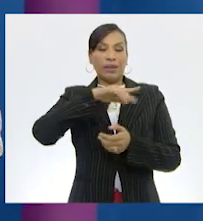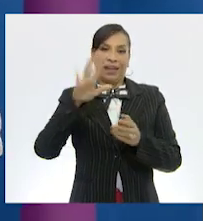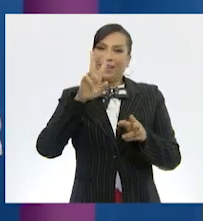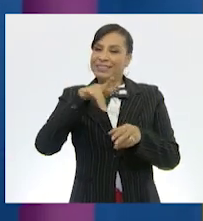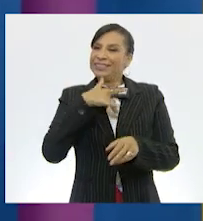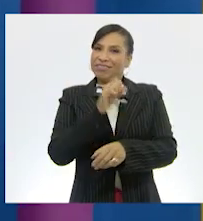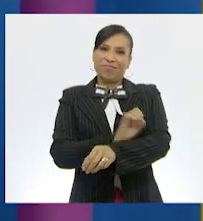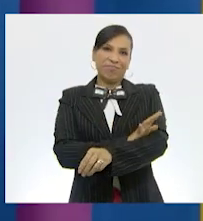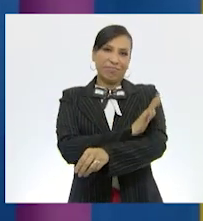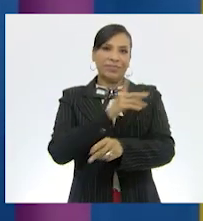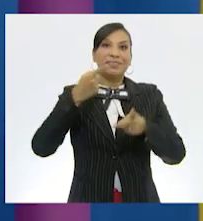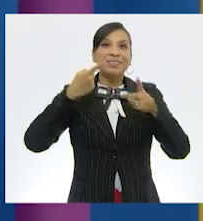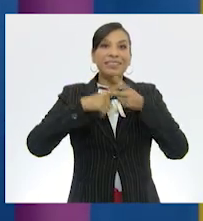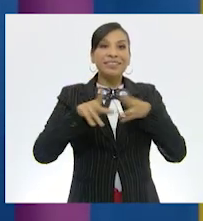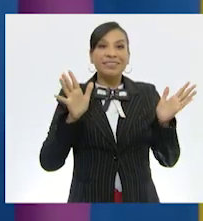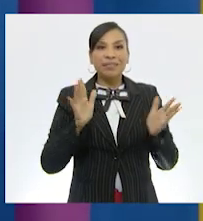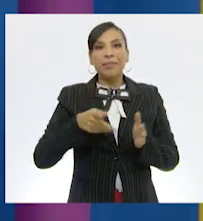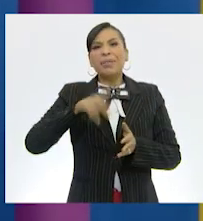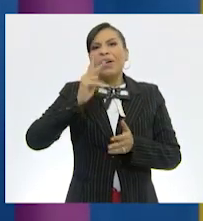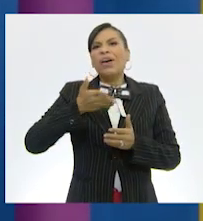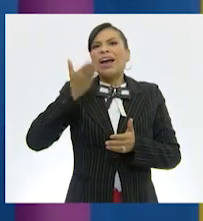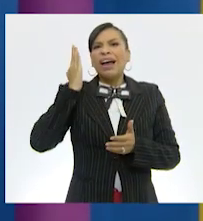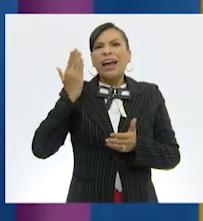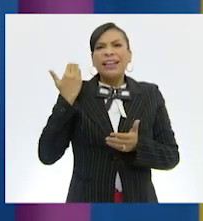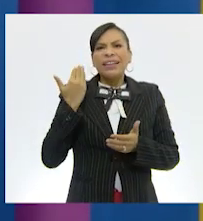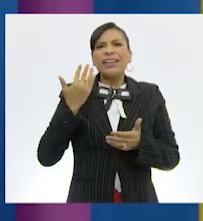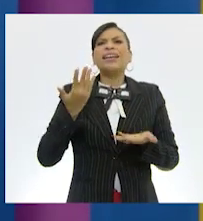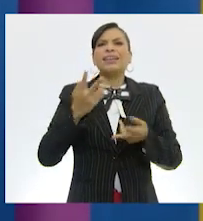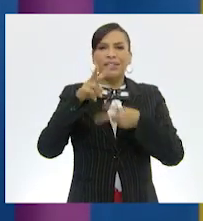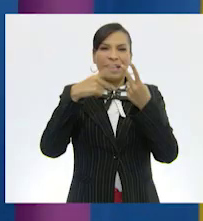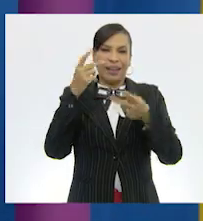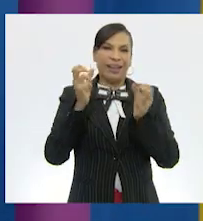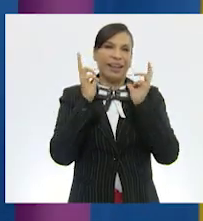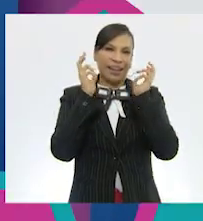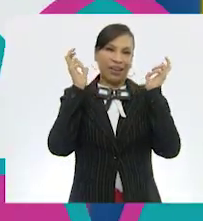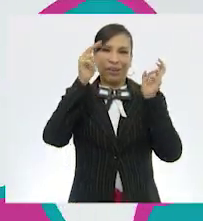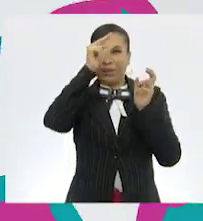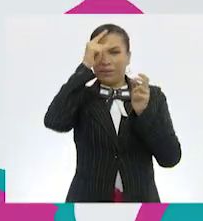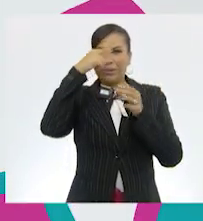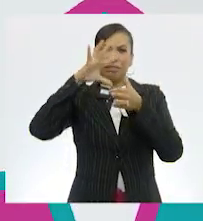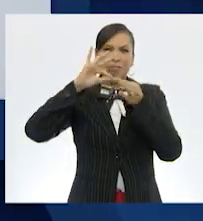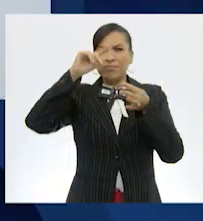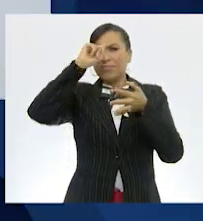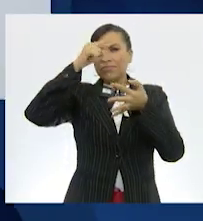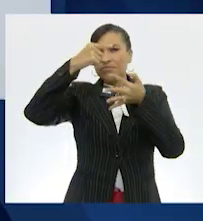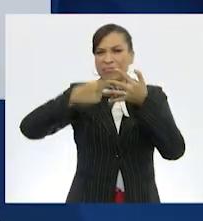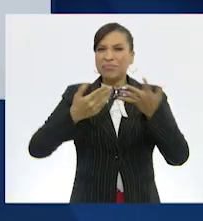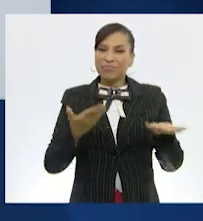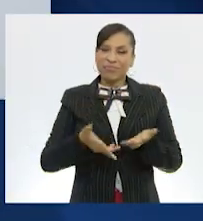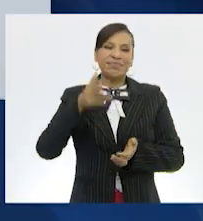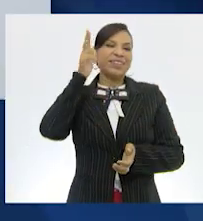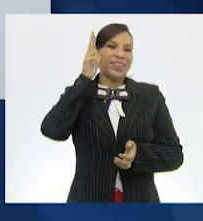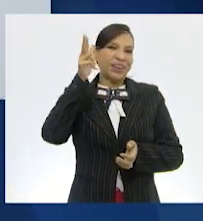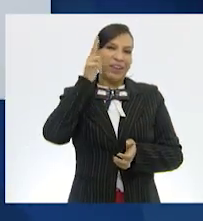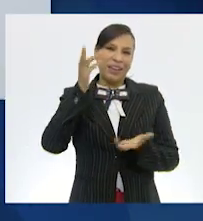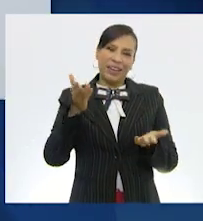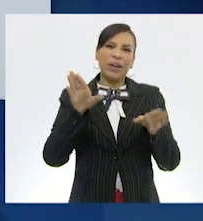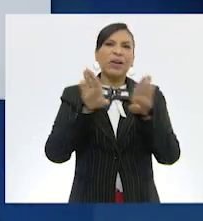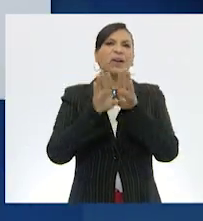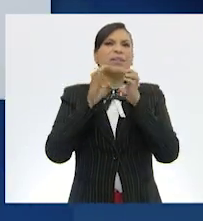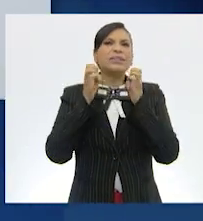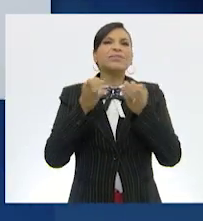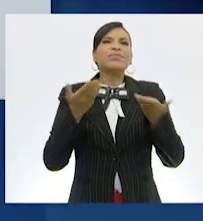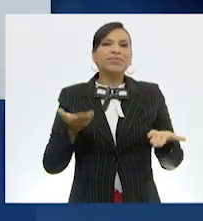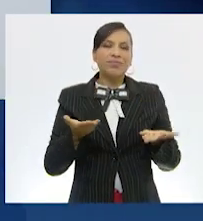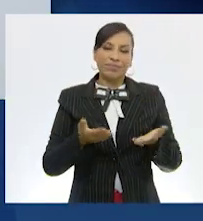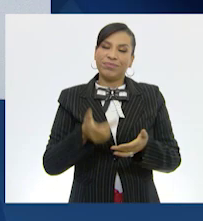muy emocionados por comenzar, pero antes vamos con Ajolisto para que nos dé un consejo. ¡Hola! ¿Cómo